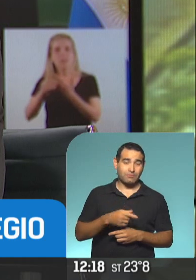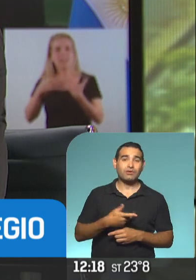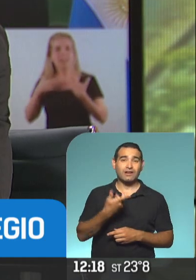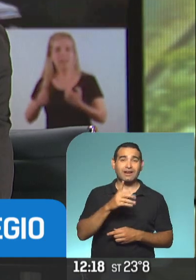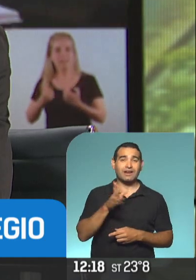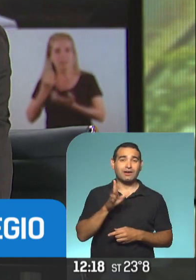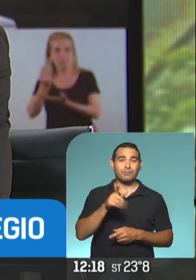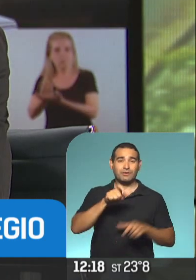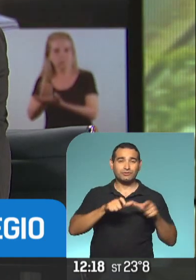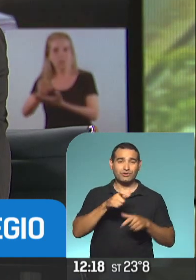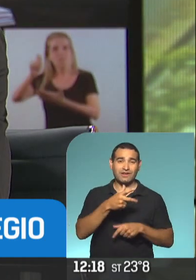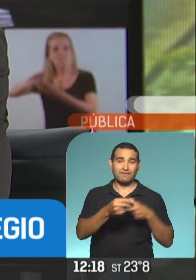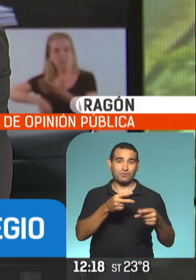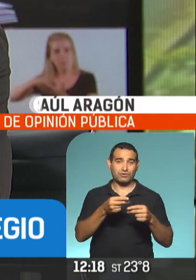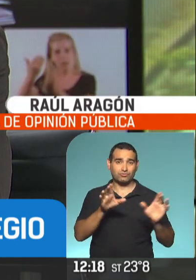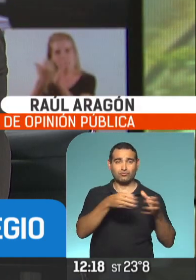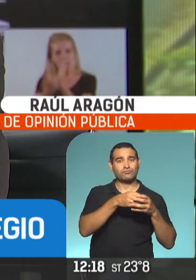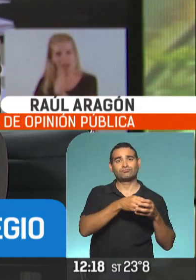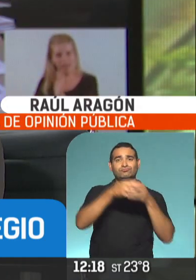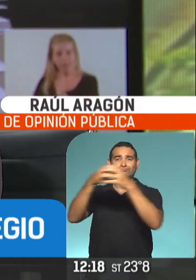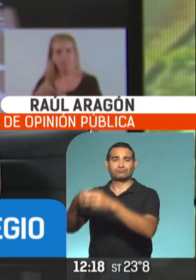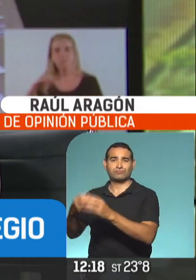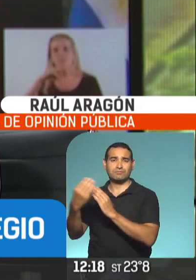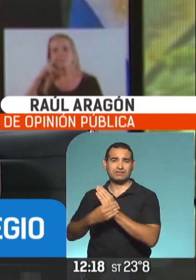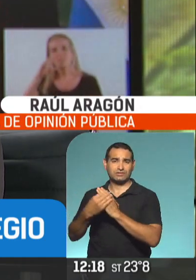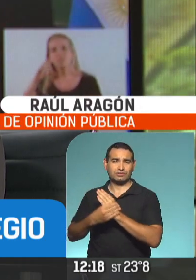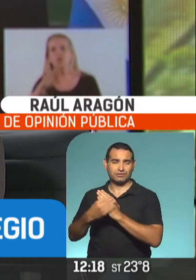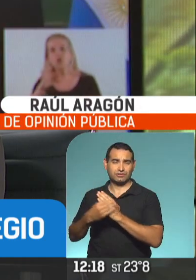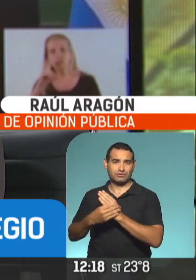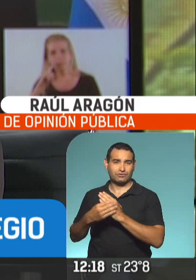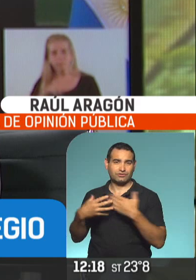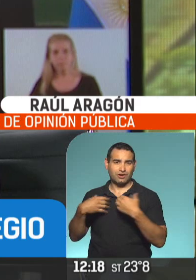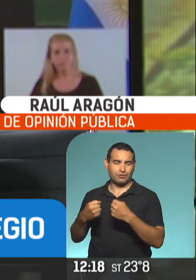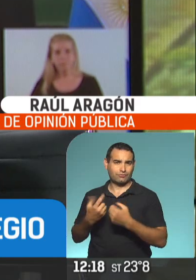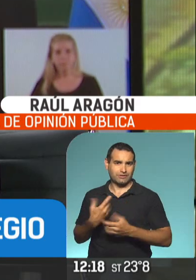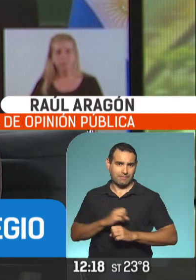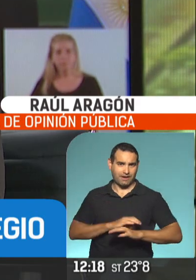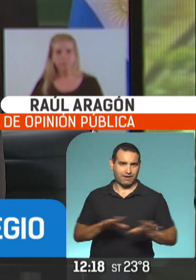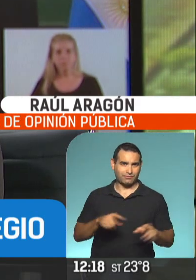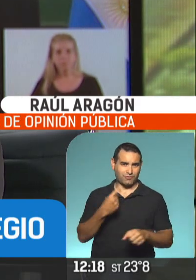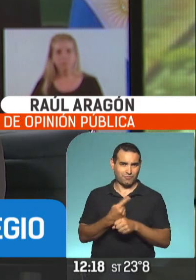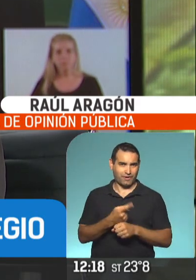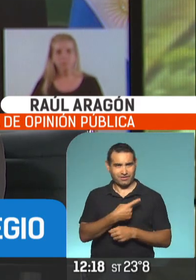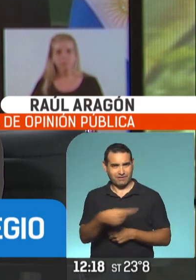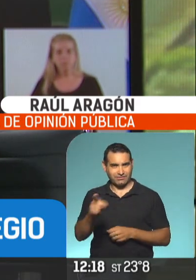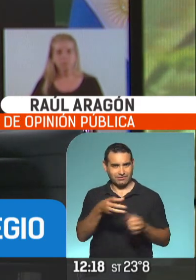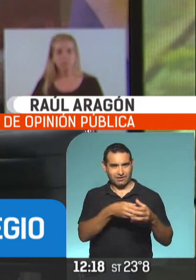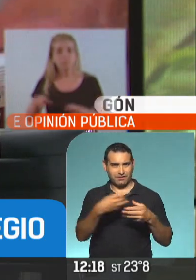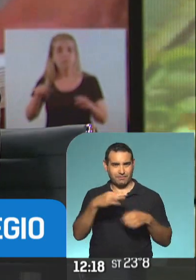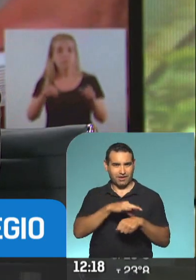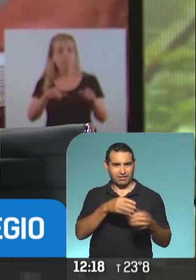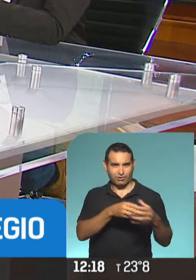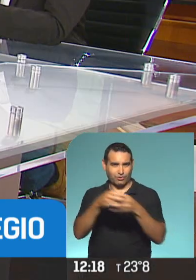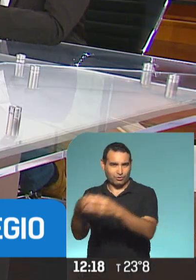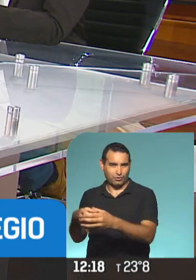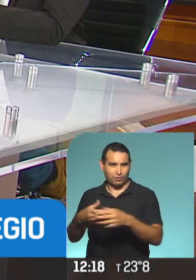No, por más que su jefe sea el ministro, si el ministro le está dando una orden ilegal o inmoral, él no tiene por qué obedecerla. No hay obediencia debida